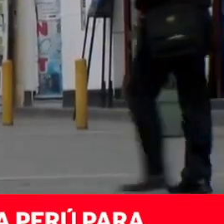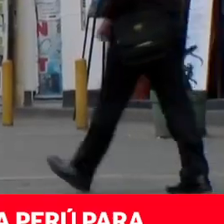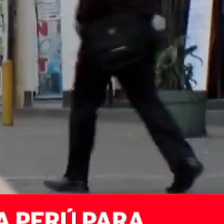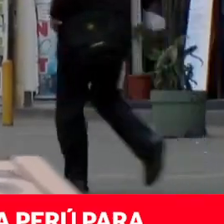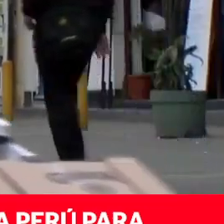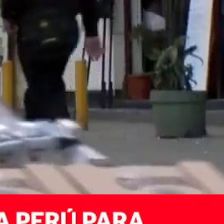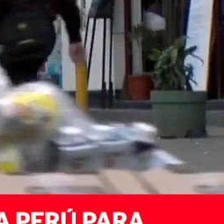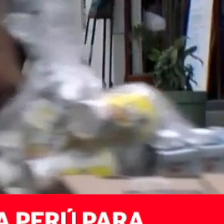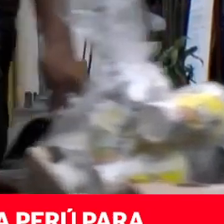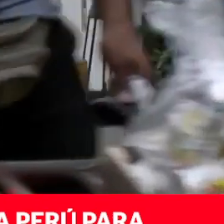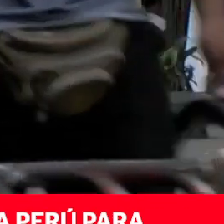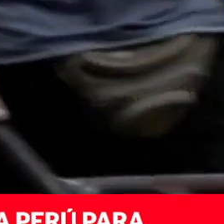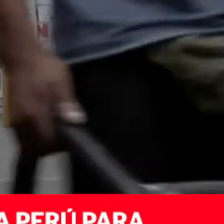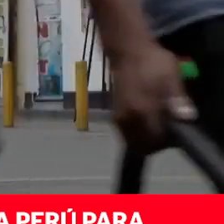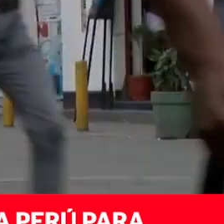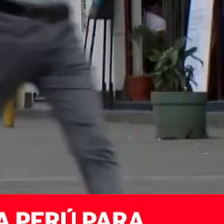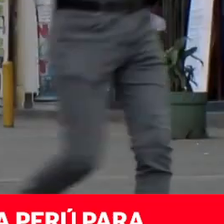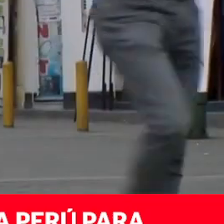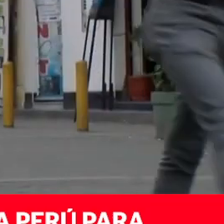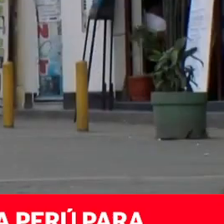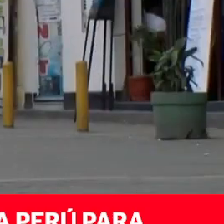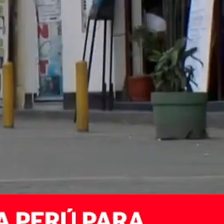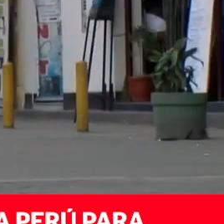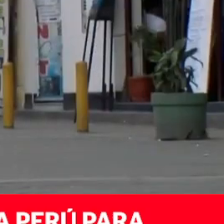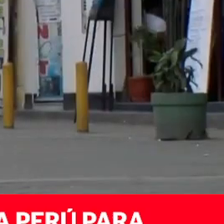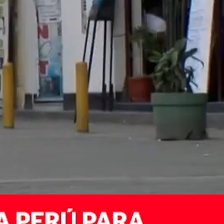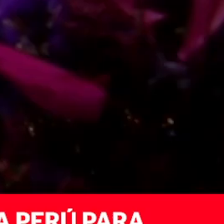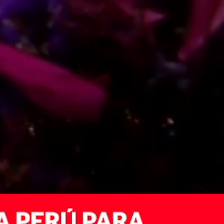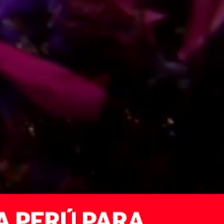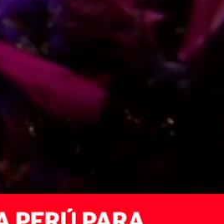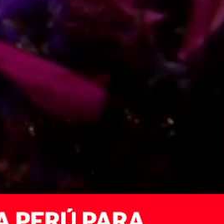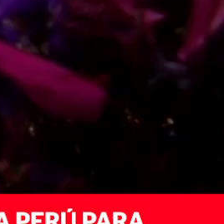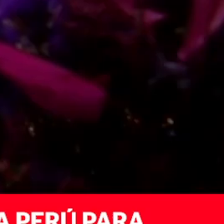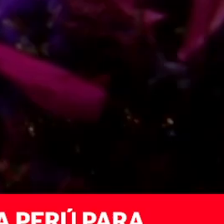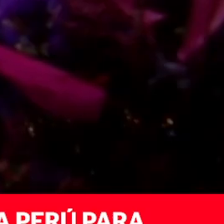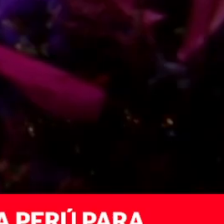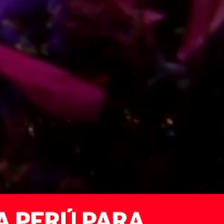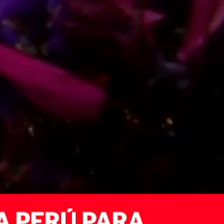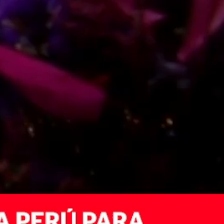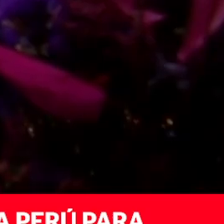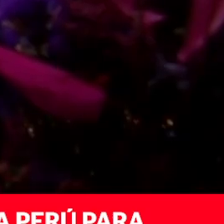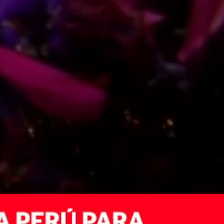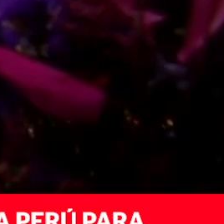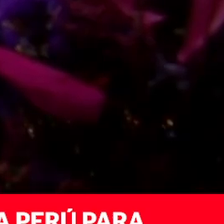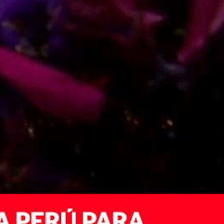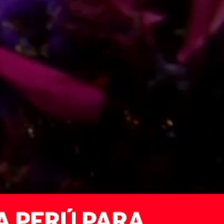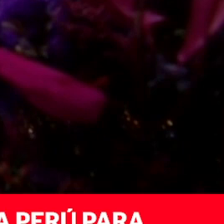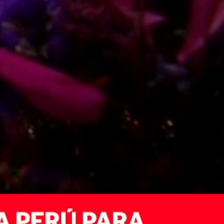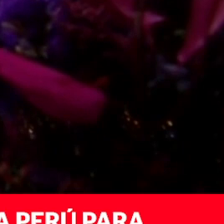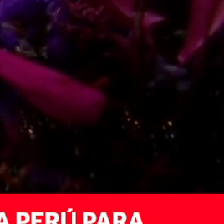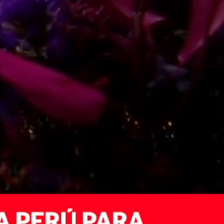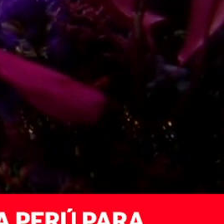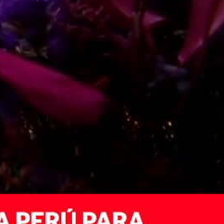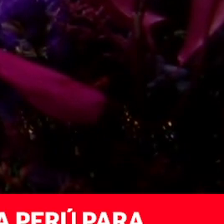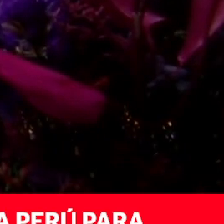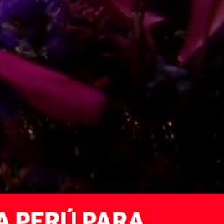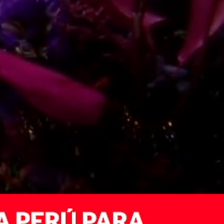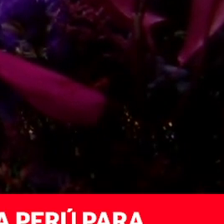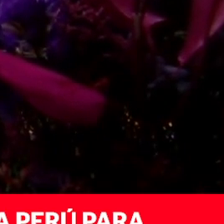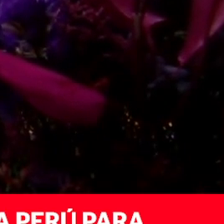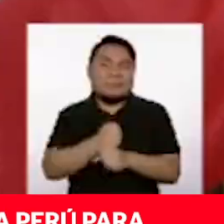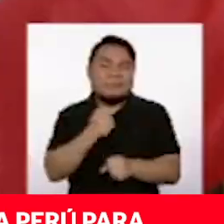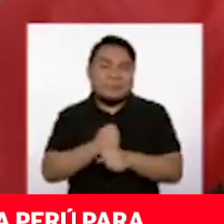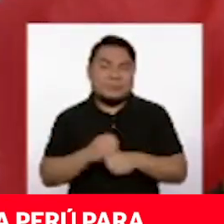programa contempla la ejecución de 6.436 millones de soles en proyectos de inversión pública para el segundo semestre